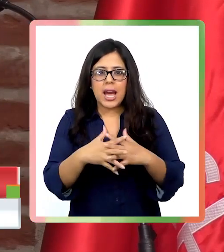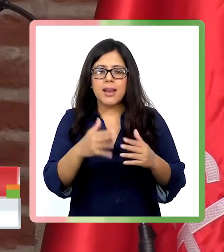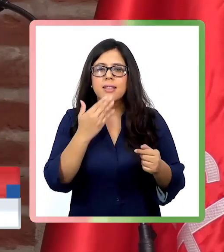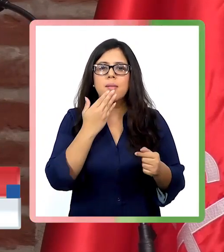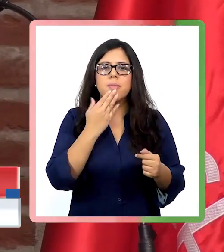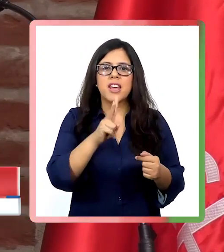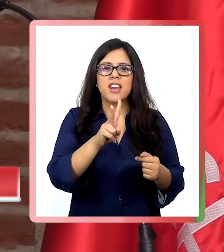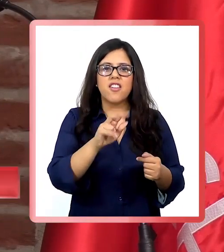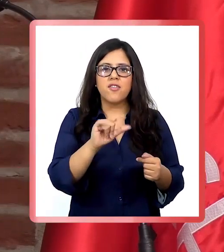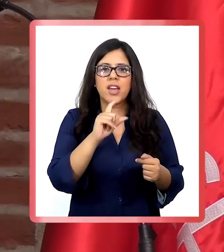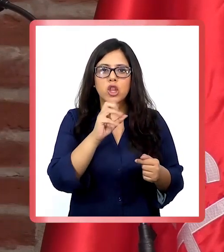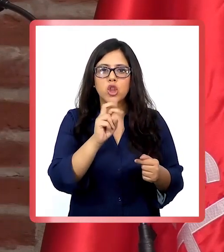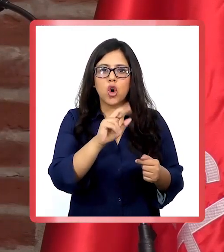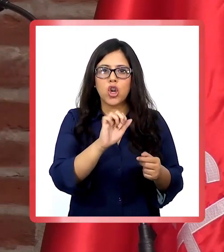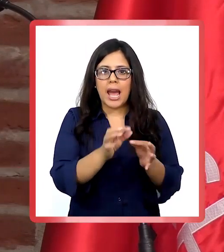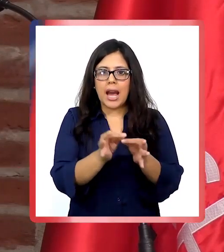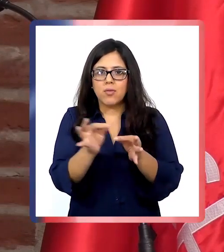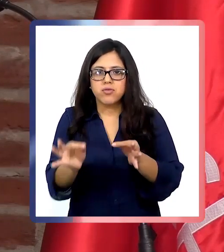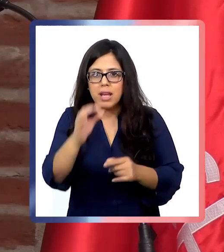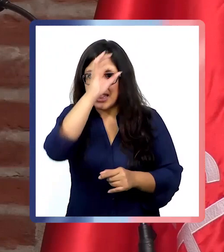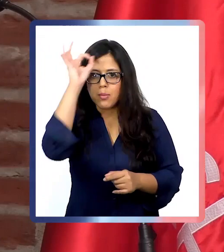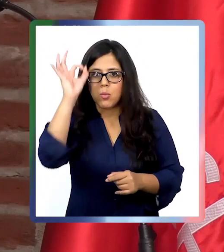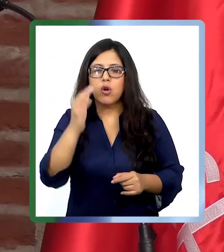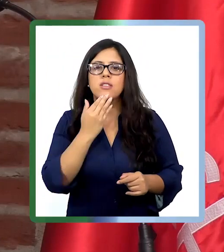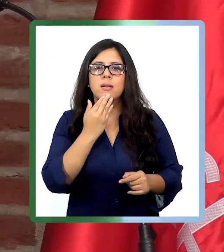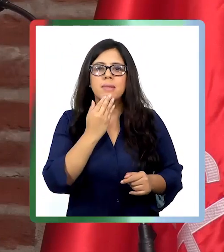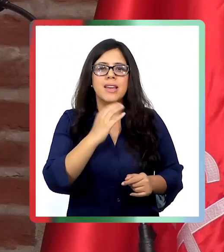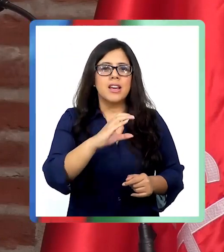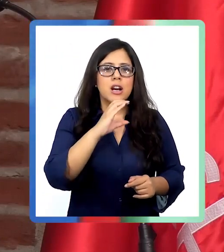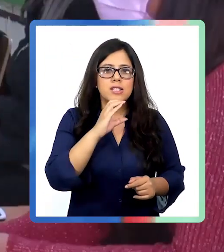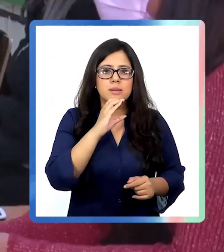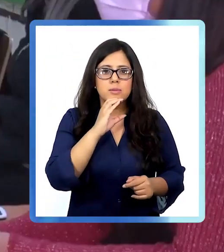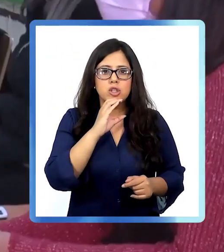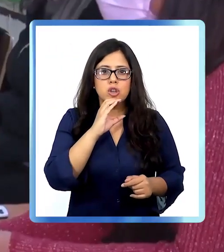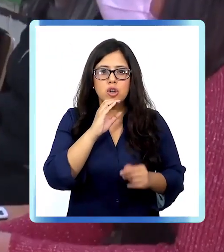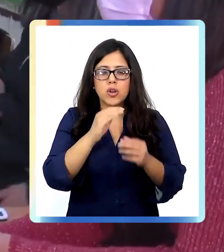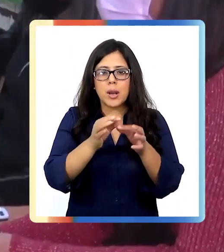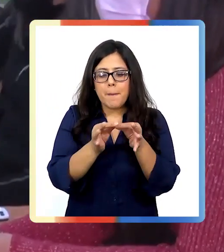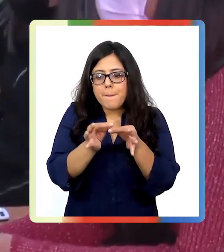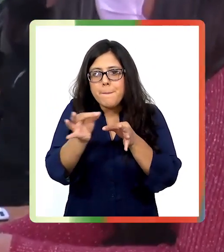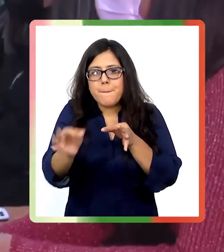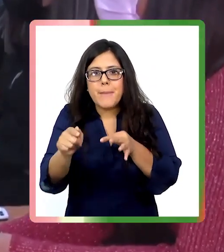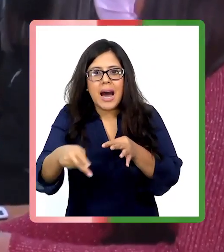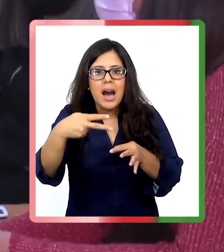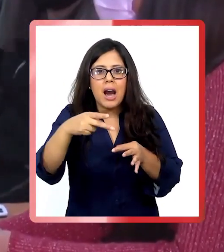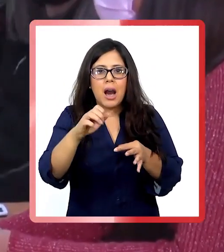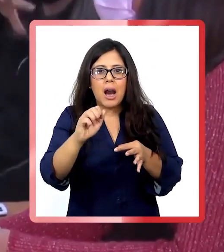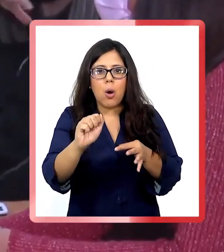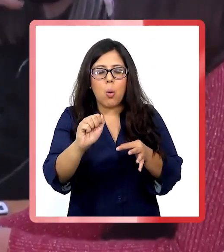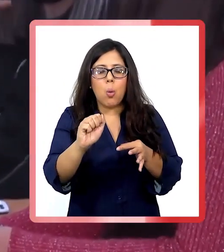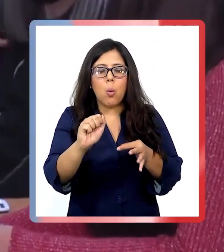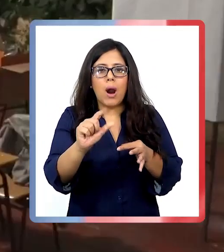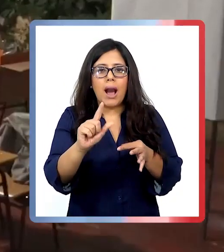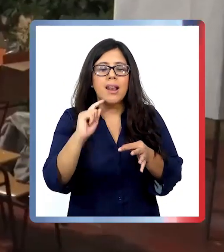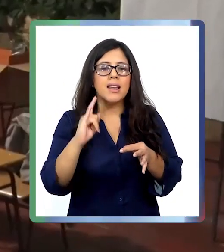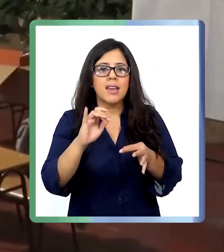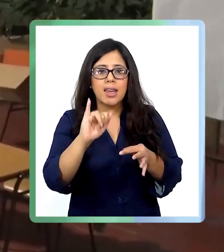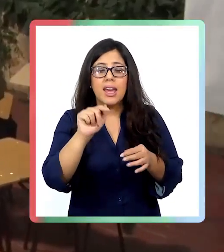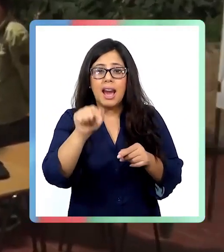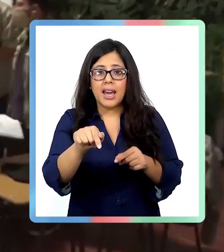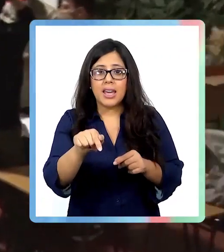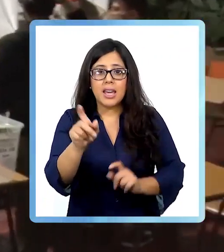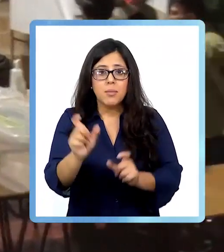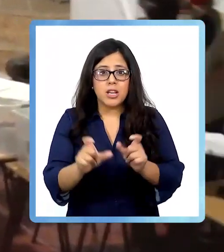Temuco, y los que se extiendan en Concepción desde más allá de Hualqui. Los vocales, las mesas y los locales de